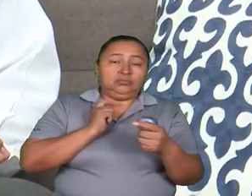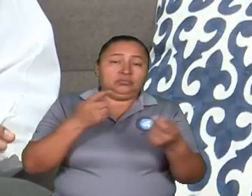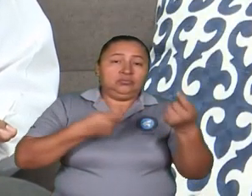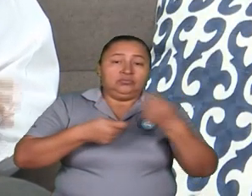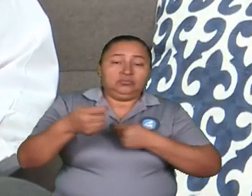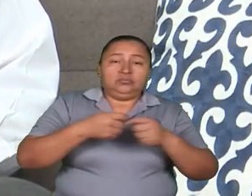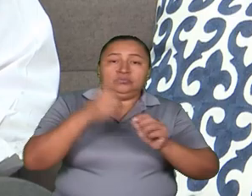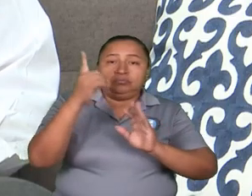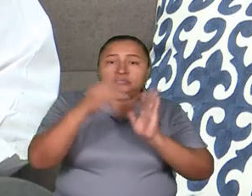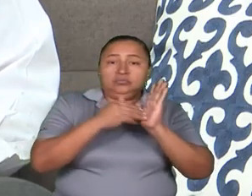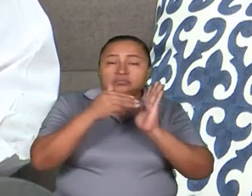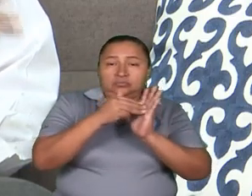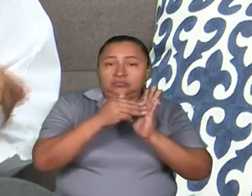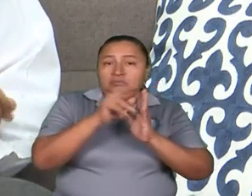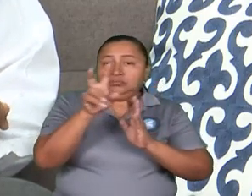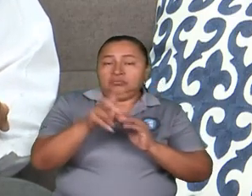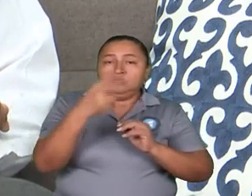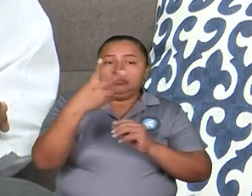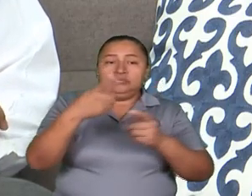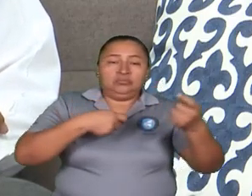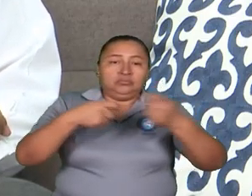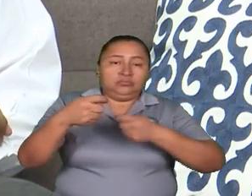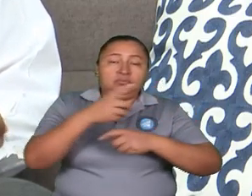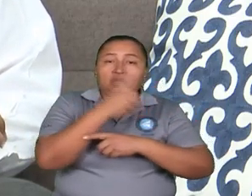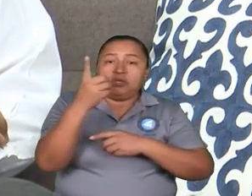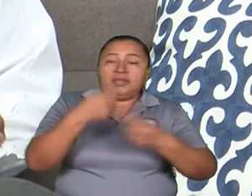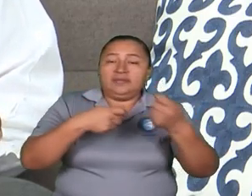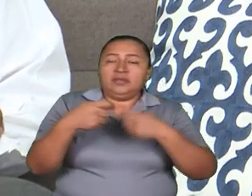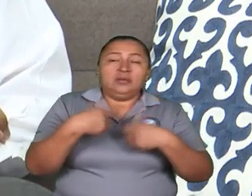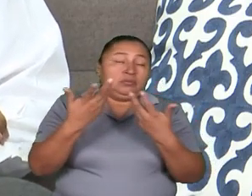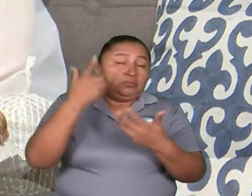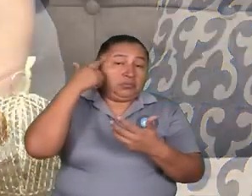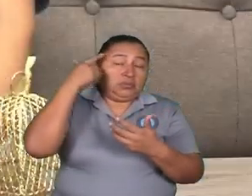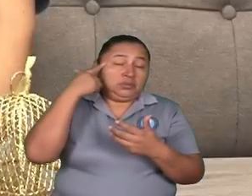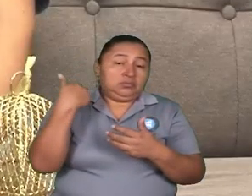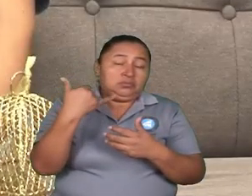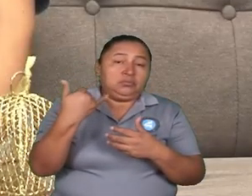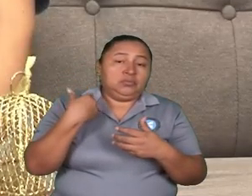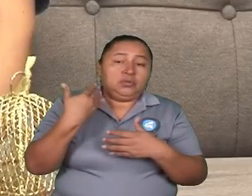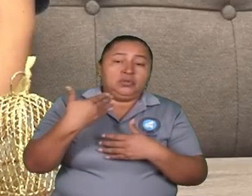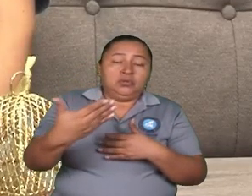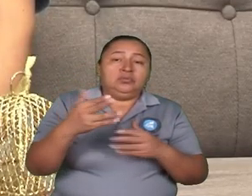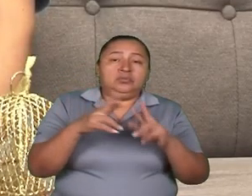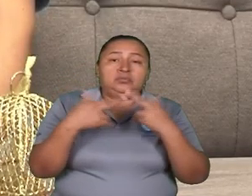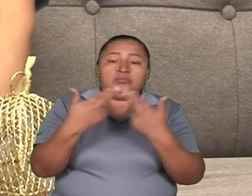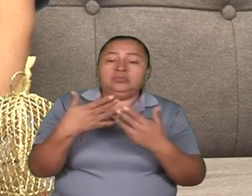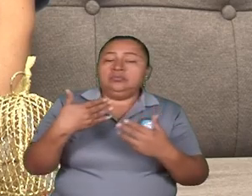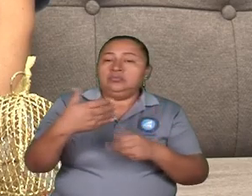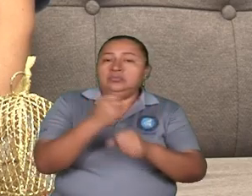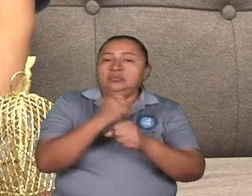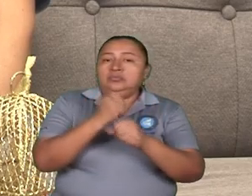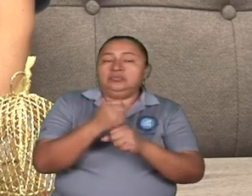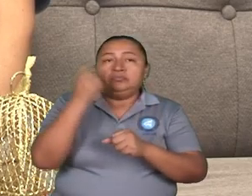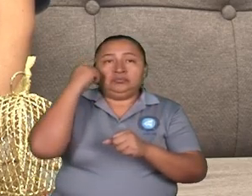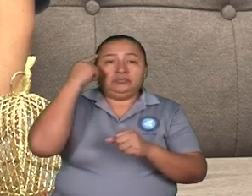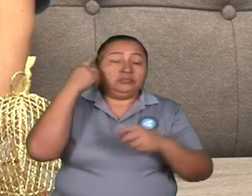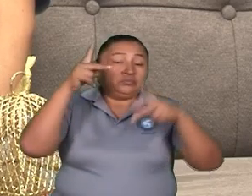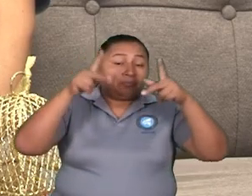¿verdad? Claro, entiendo por qué es un proceso más complejo. Un proceso correcto, pero sí, cada uno de los municipios